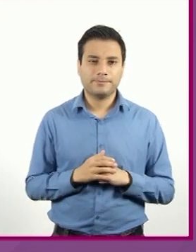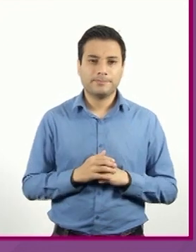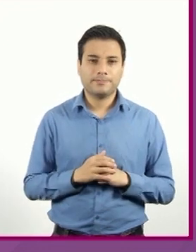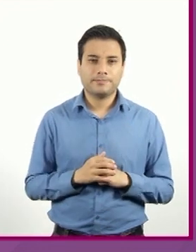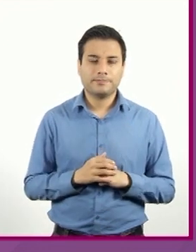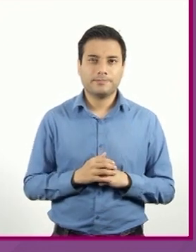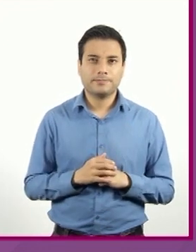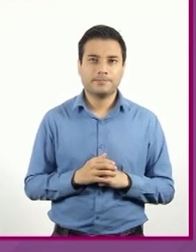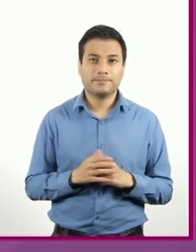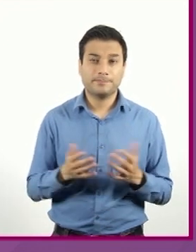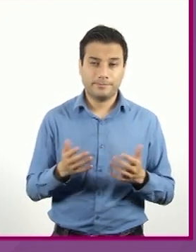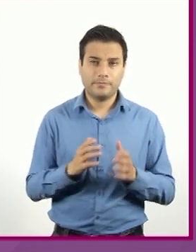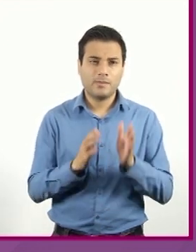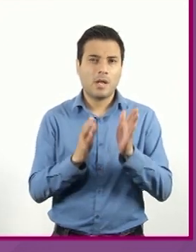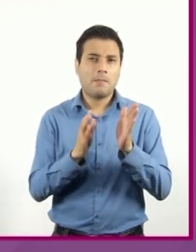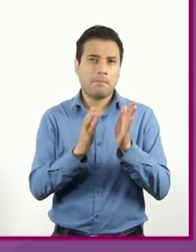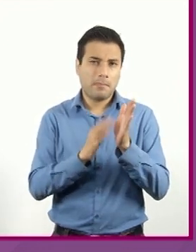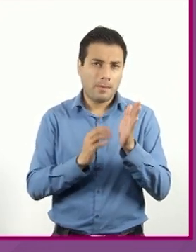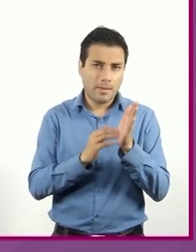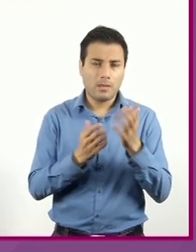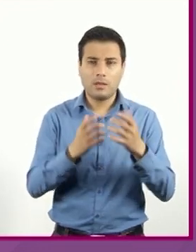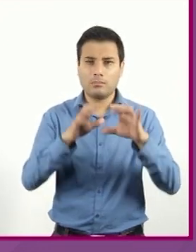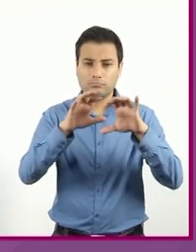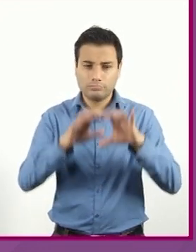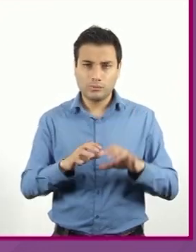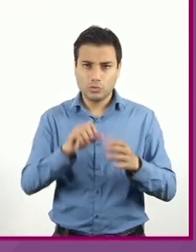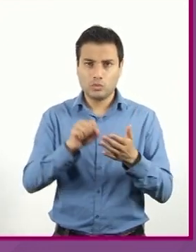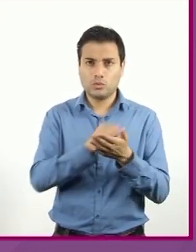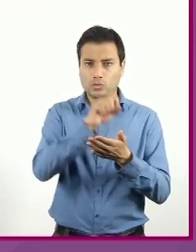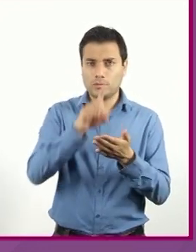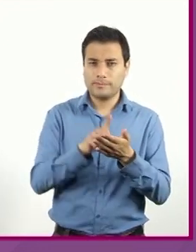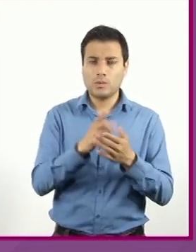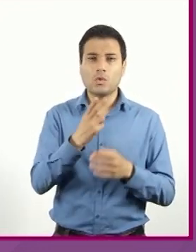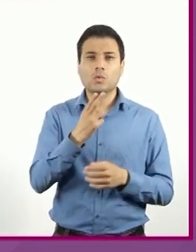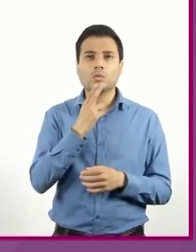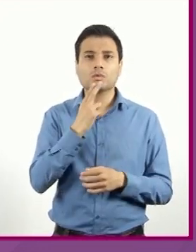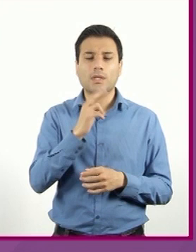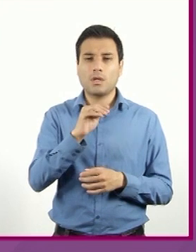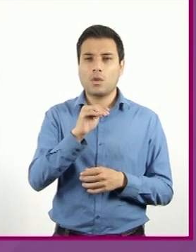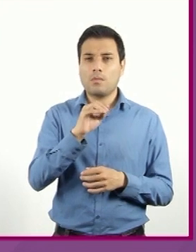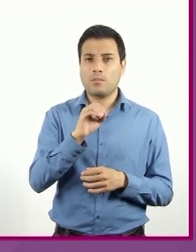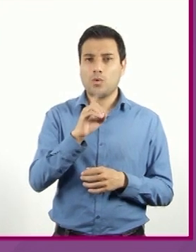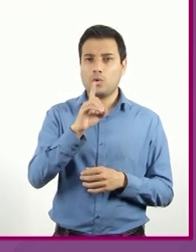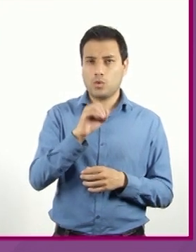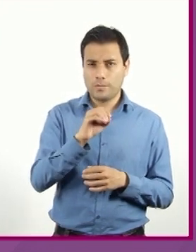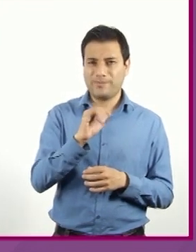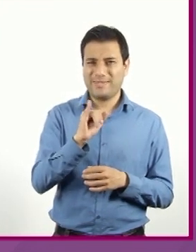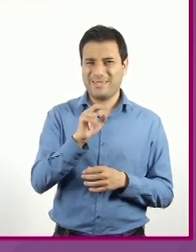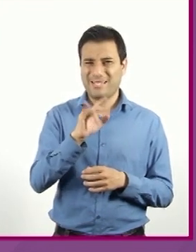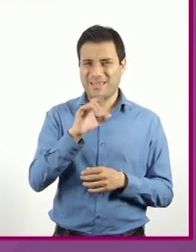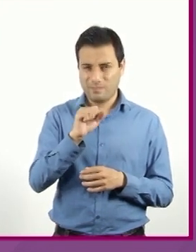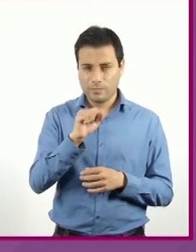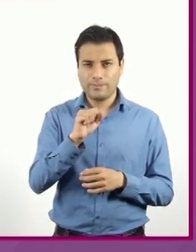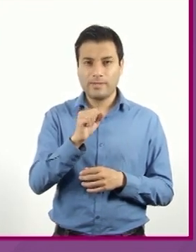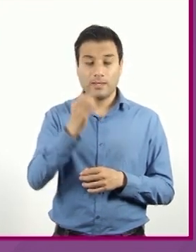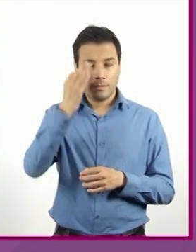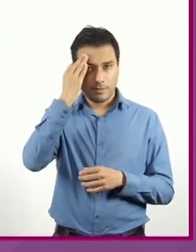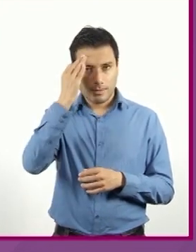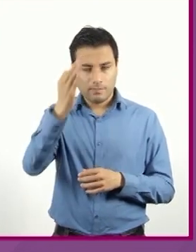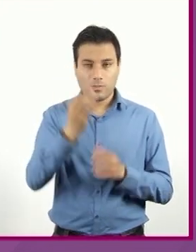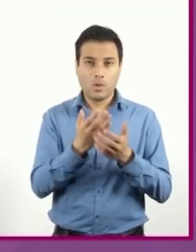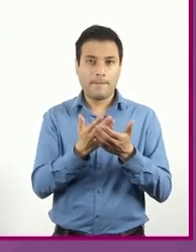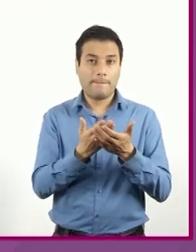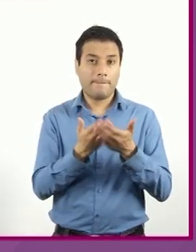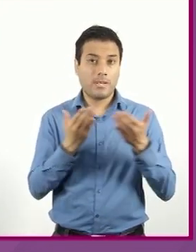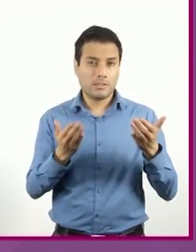Advertimos que en los formularios se emplean del modo indicativo los tiempos presente, pasado